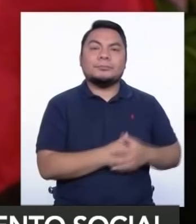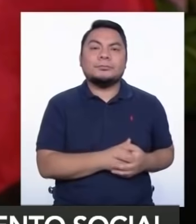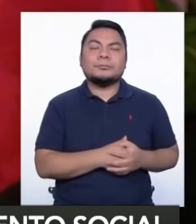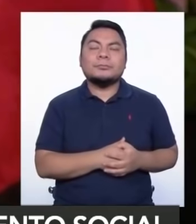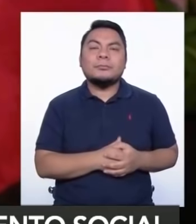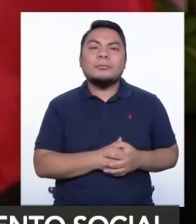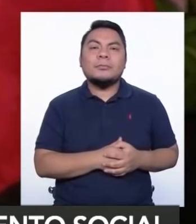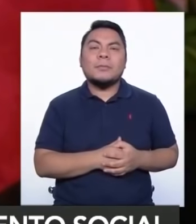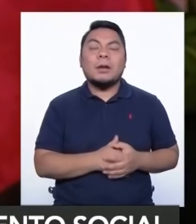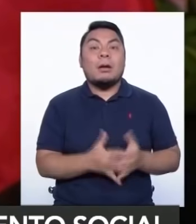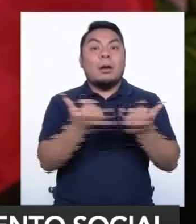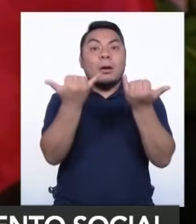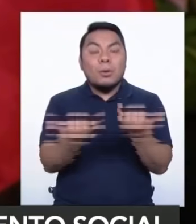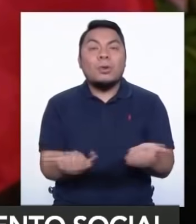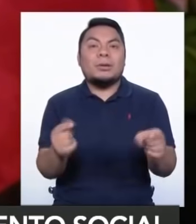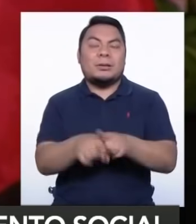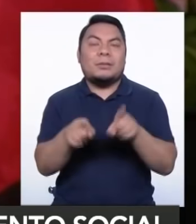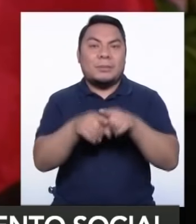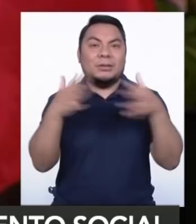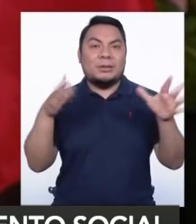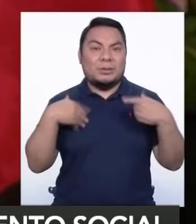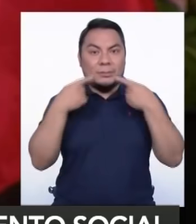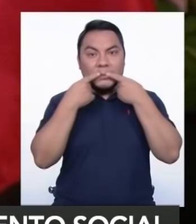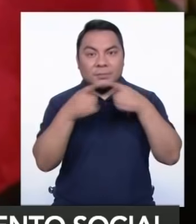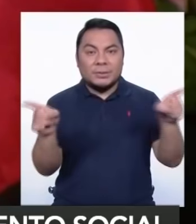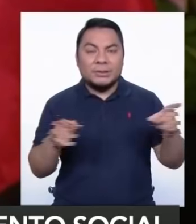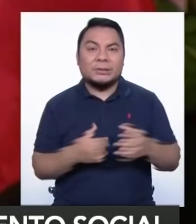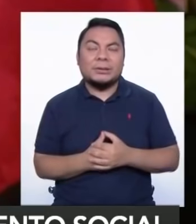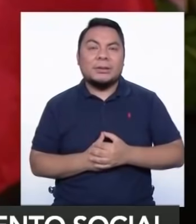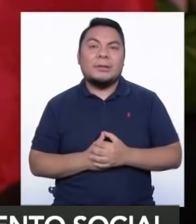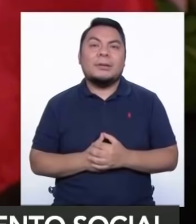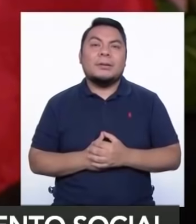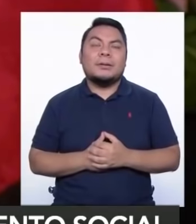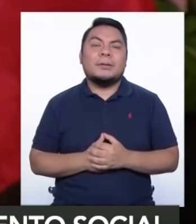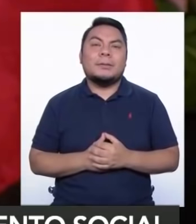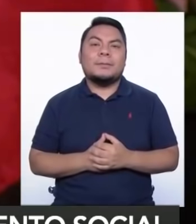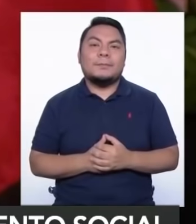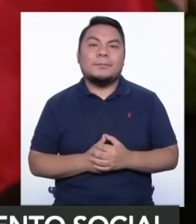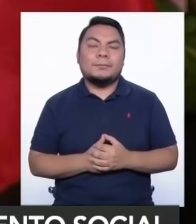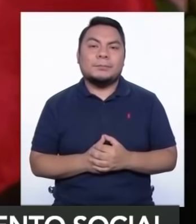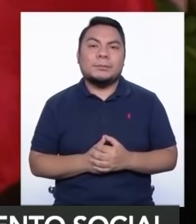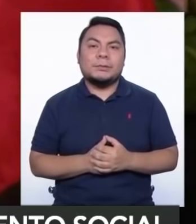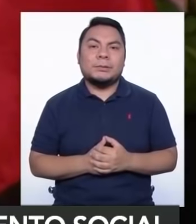hoy también hay que manifestar que